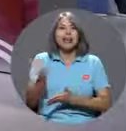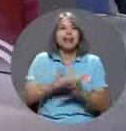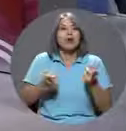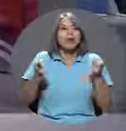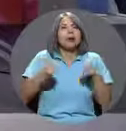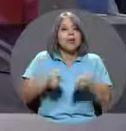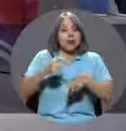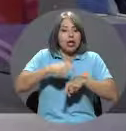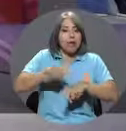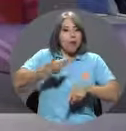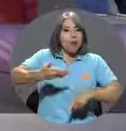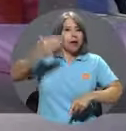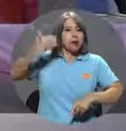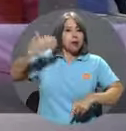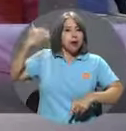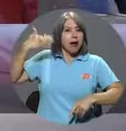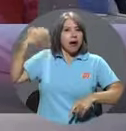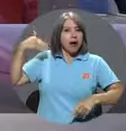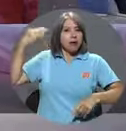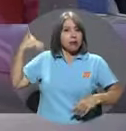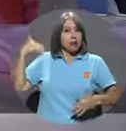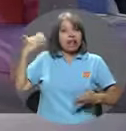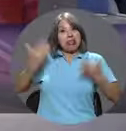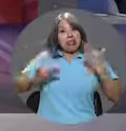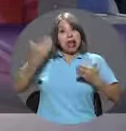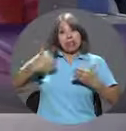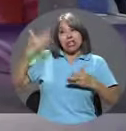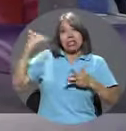agregando un poco más a lo que nos dice la doctora Salazar,